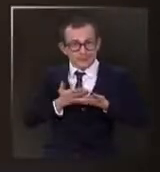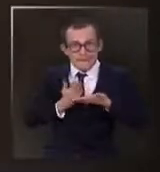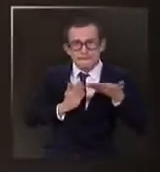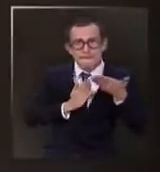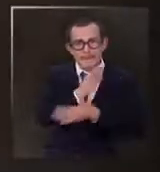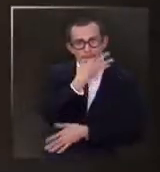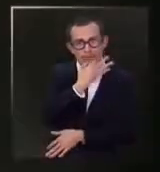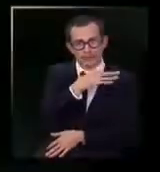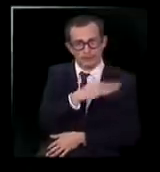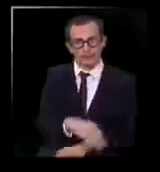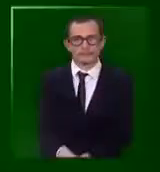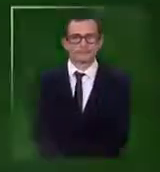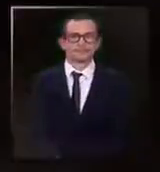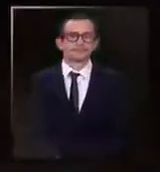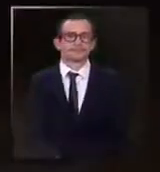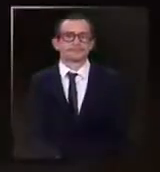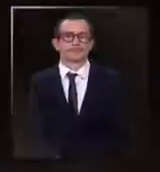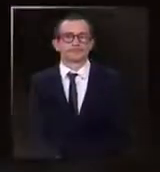inicio.